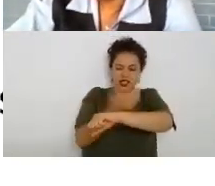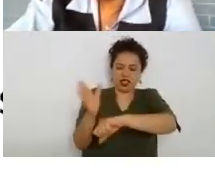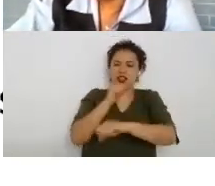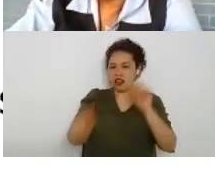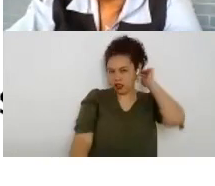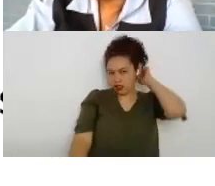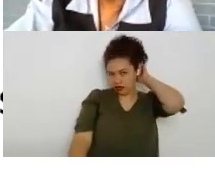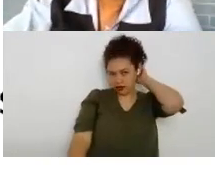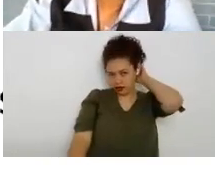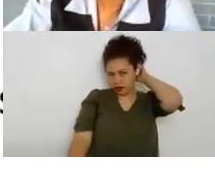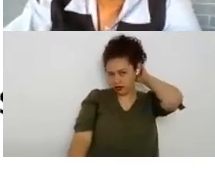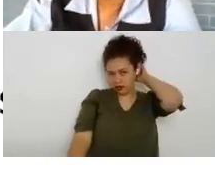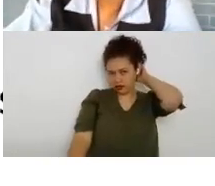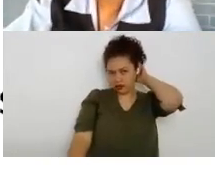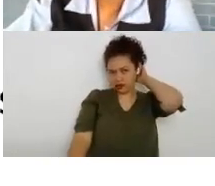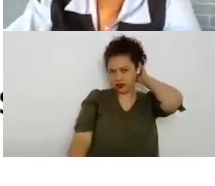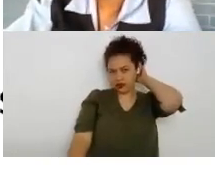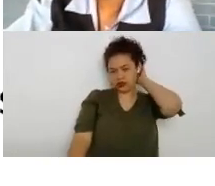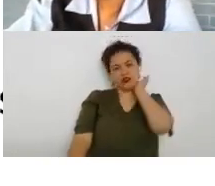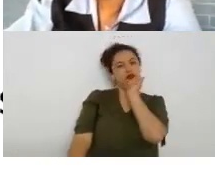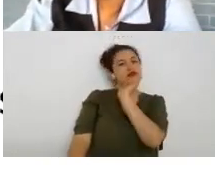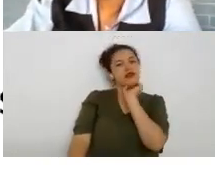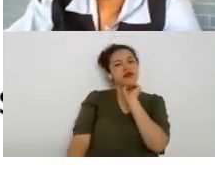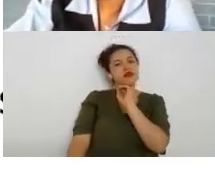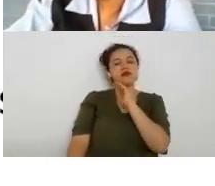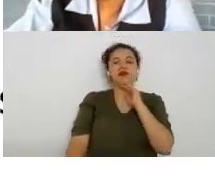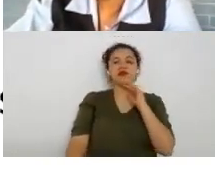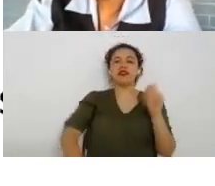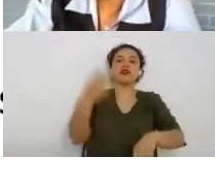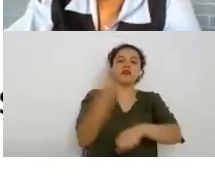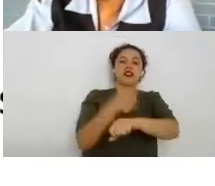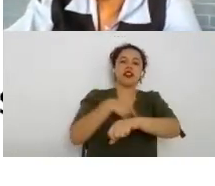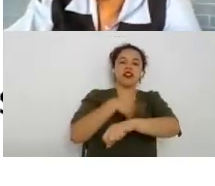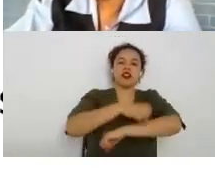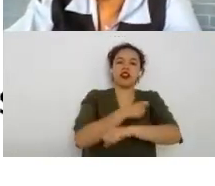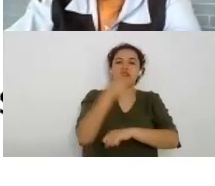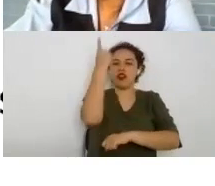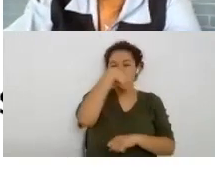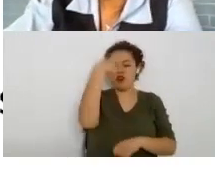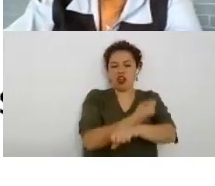¿qué pasa si yo aplico un torniquete y esa víctima ya lleva 1 hora y la ambulancia no llega?